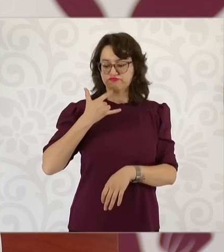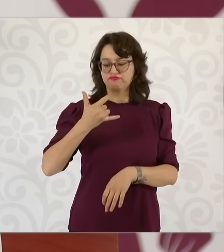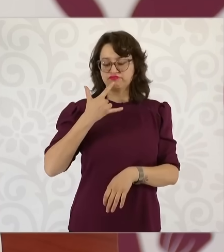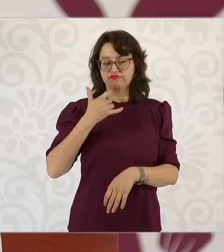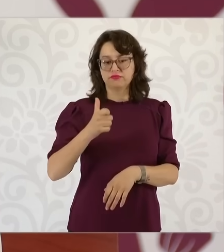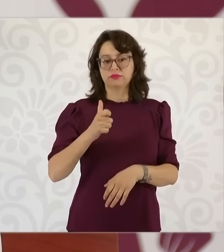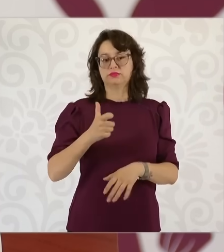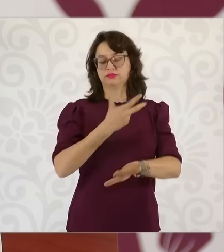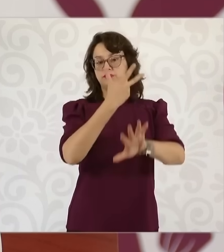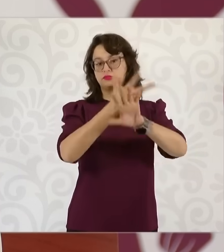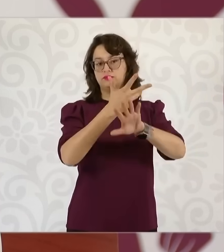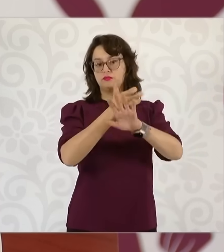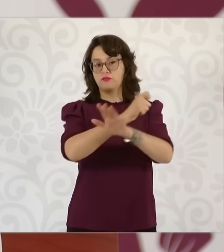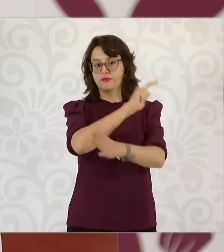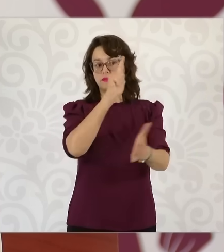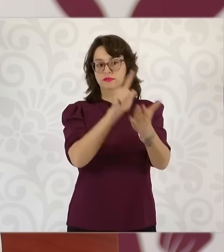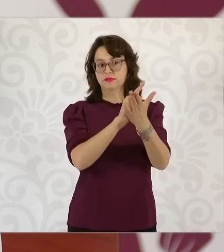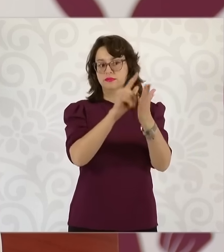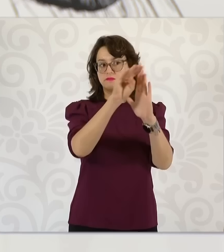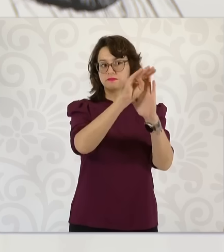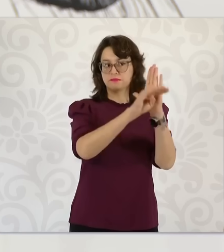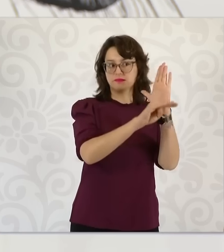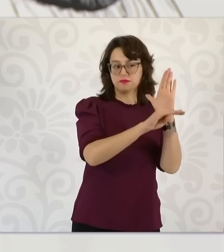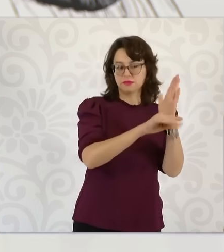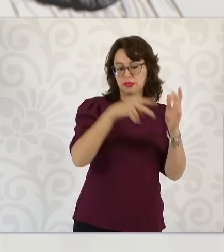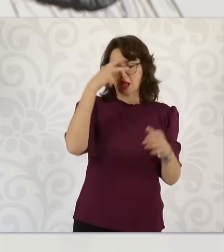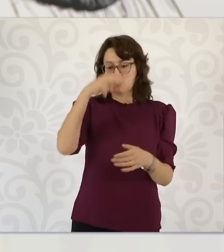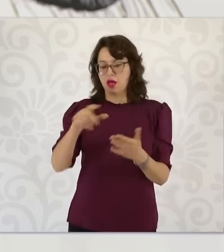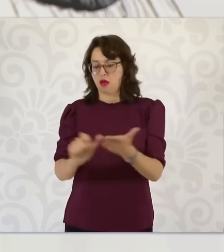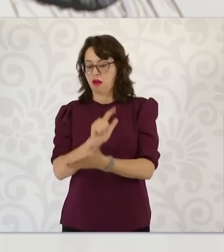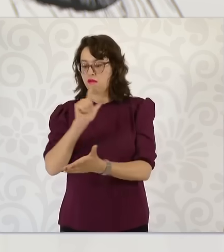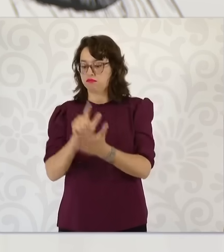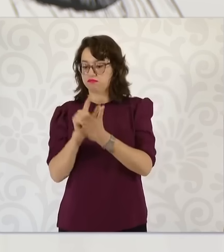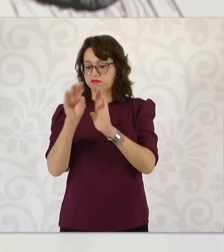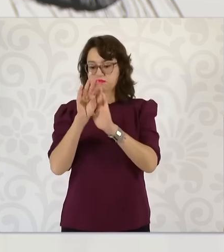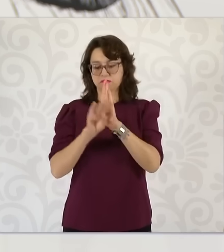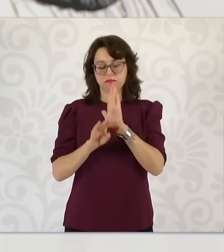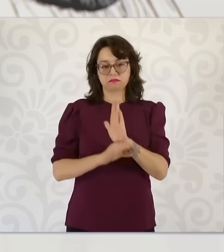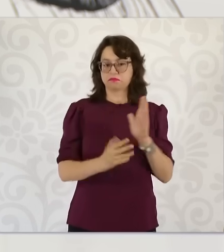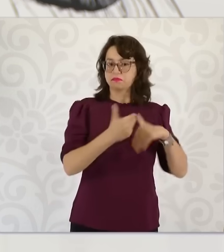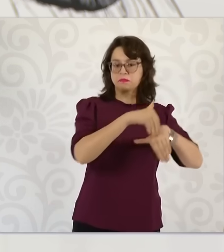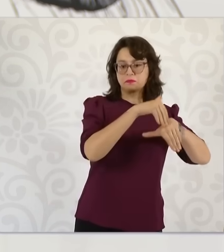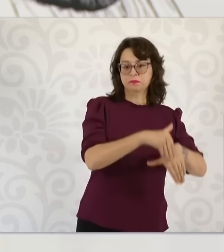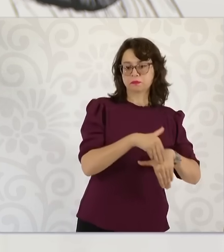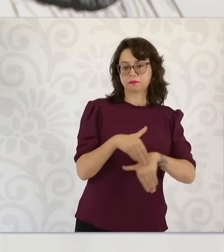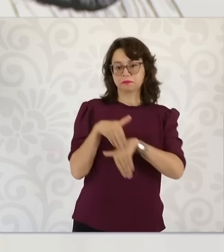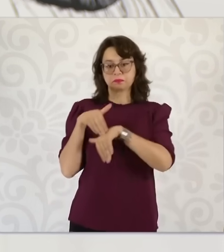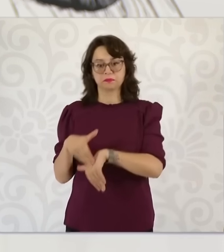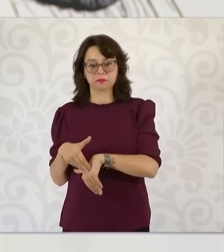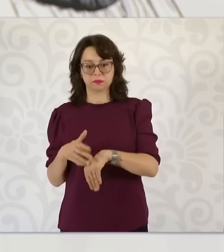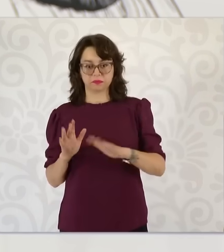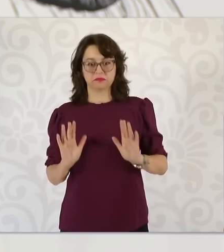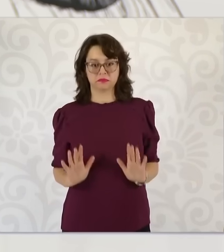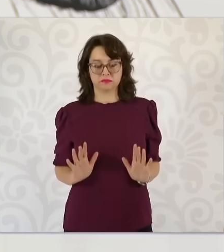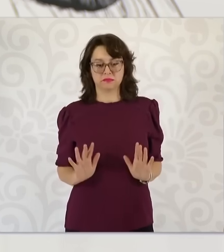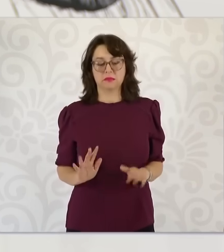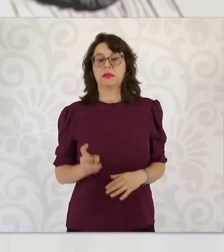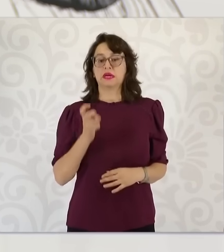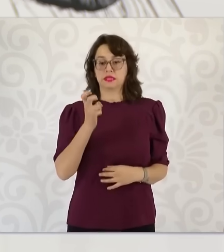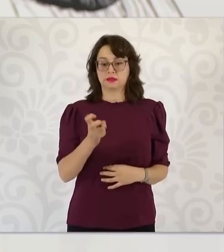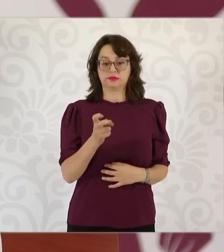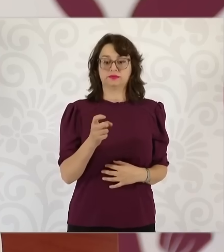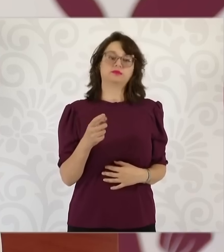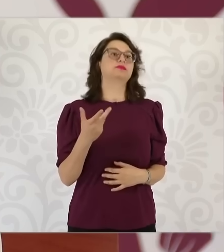de Estados Unidos y de México para que sepan todos los senadores y senadoras, pues que es algo que no